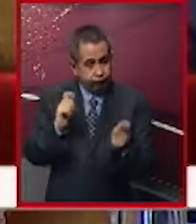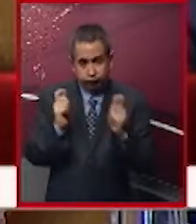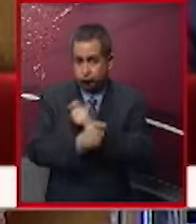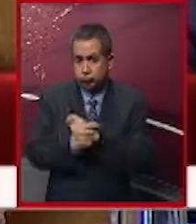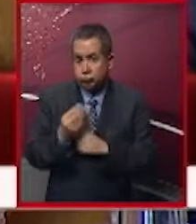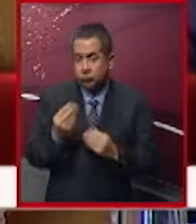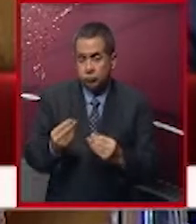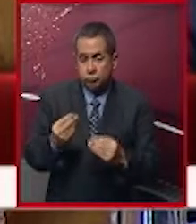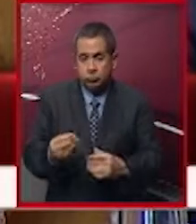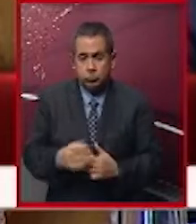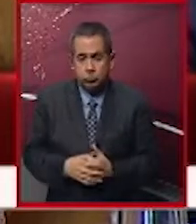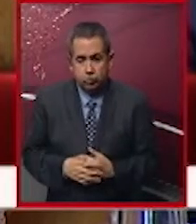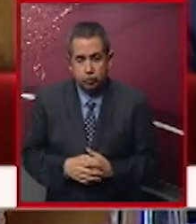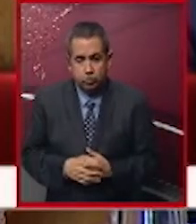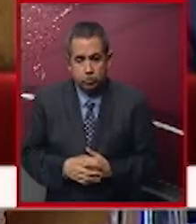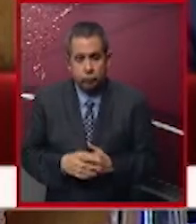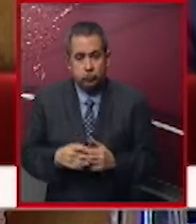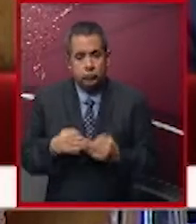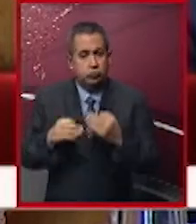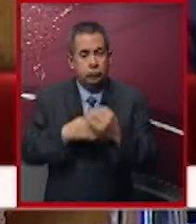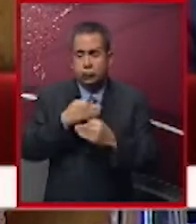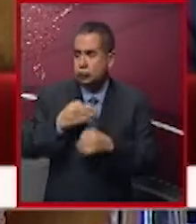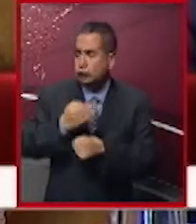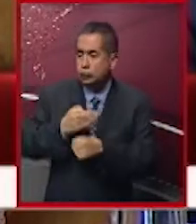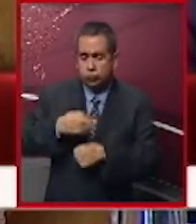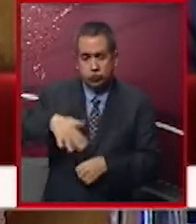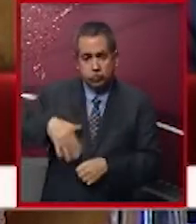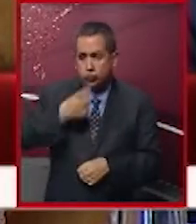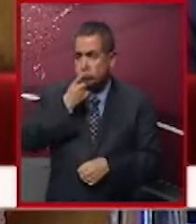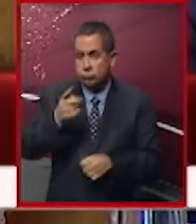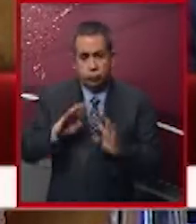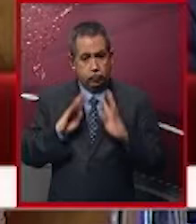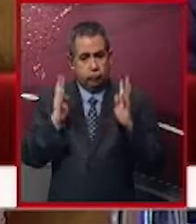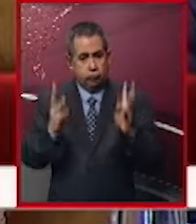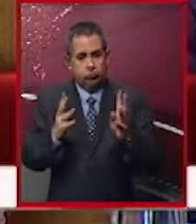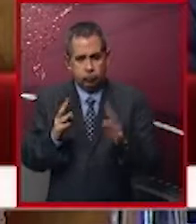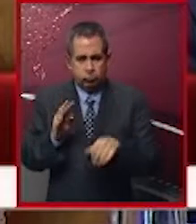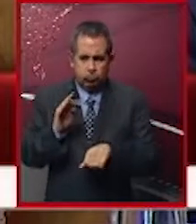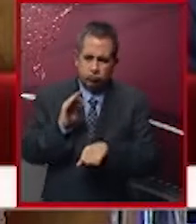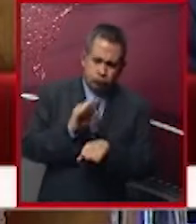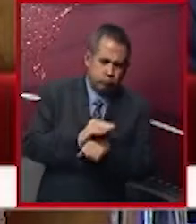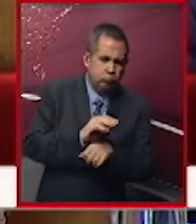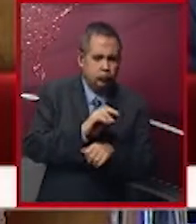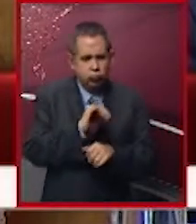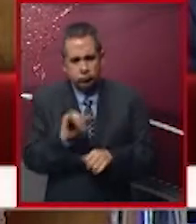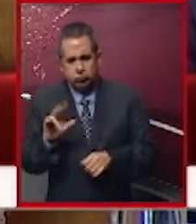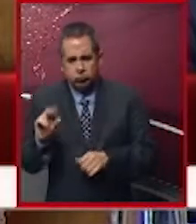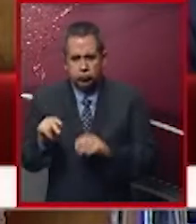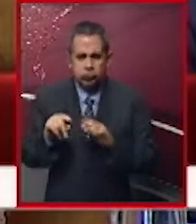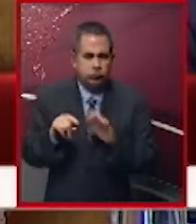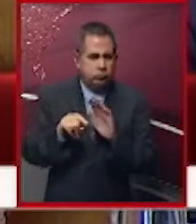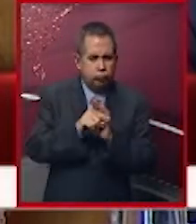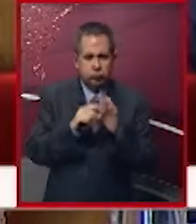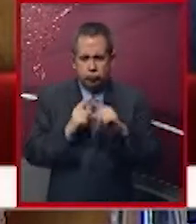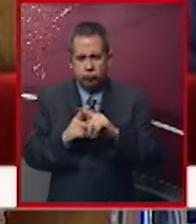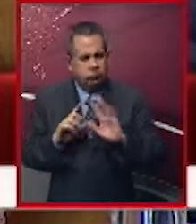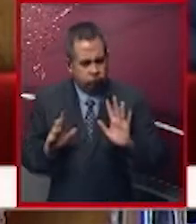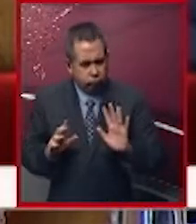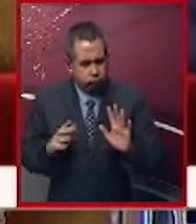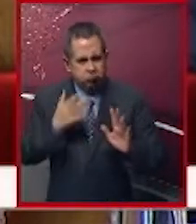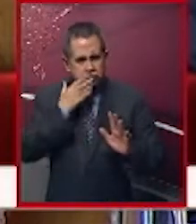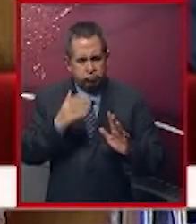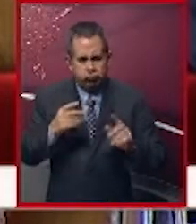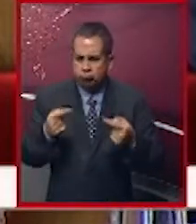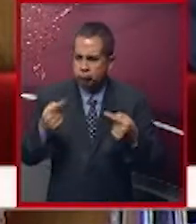se cree. Todo lo que se ha dicho aquí, en favor o en contra, refleja un